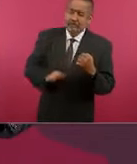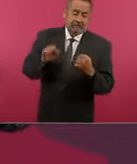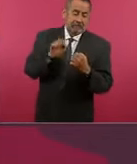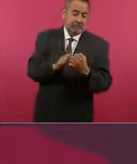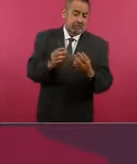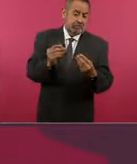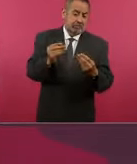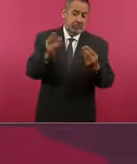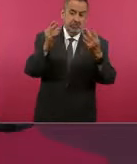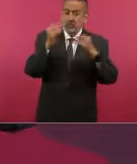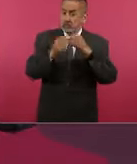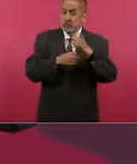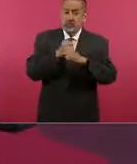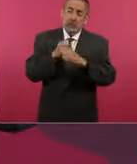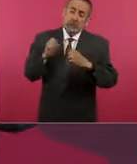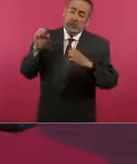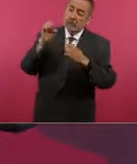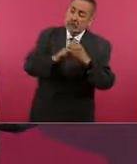tanto tiempo